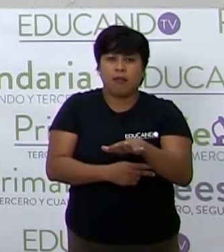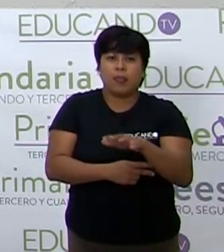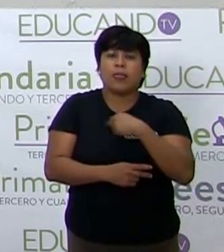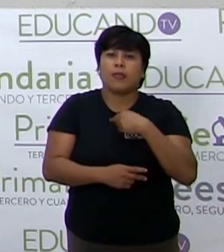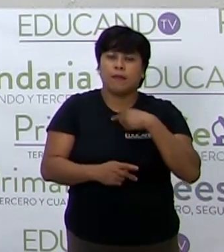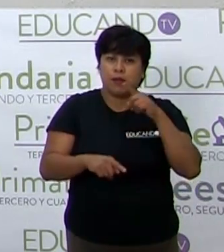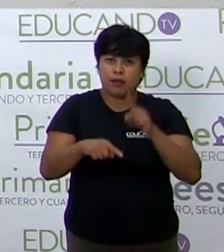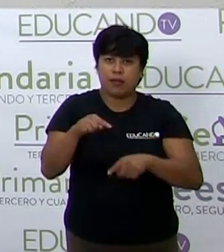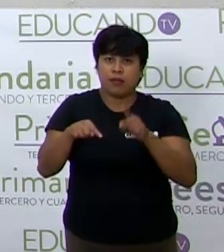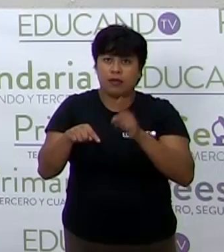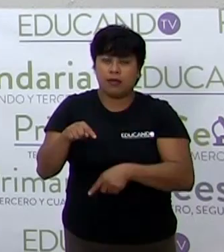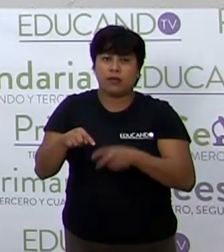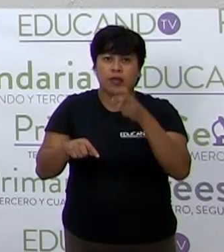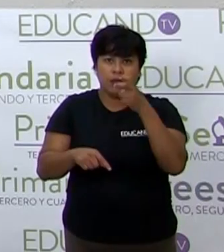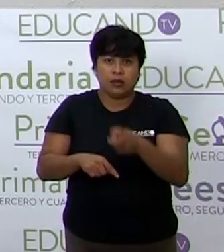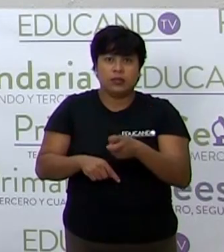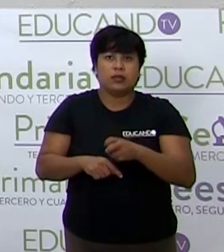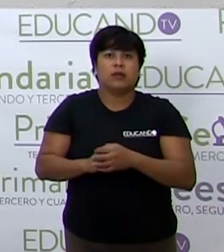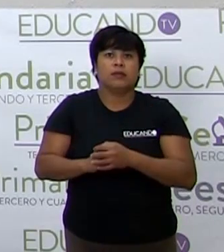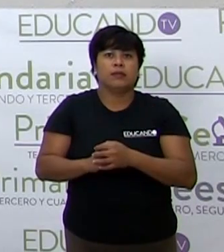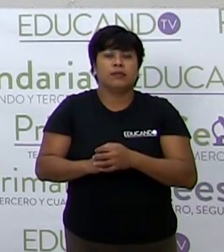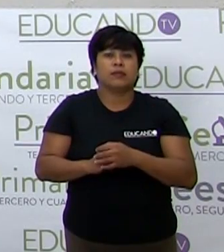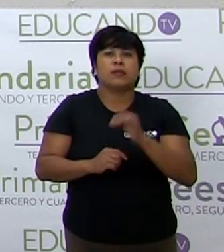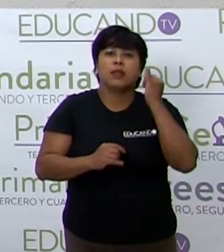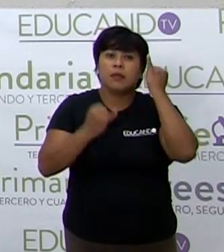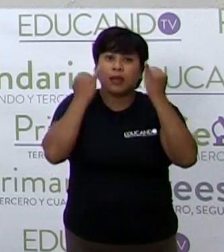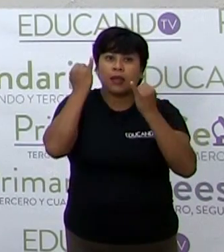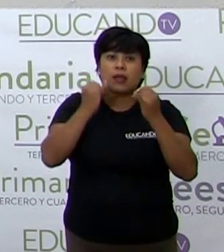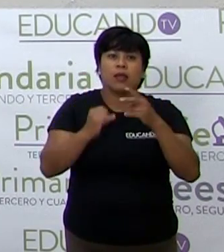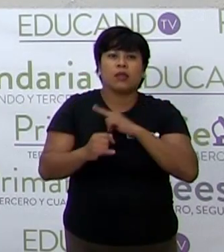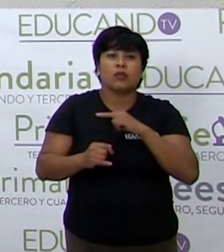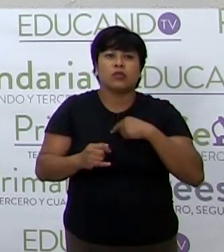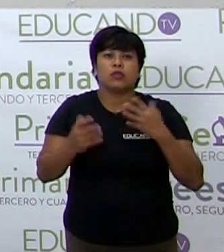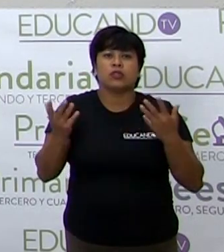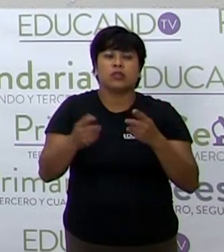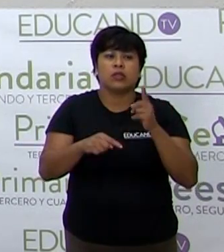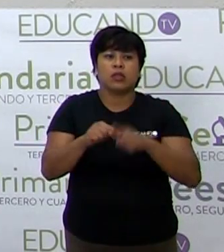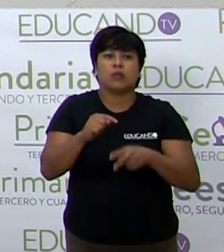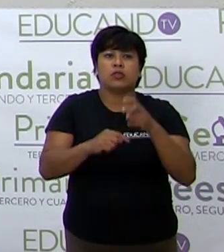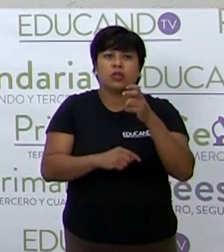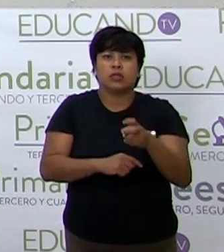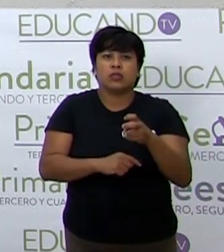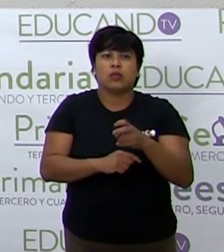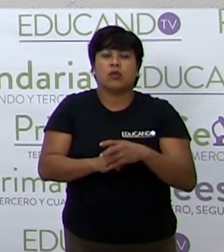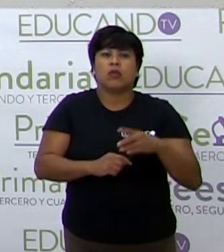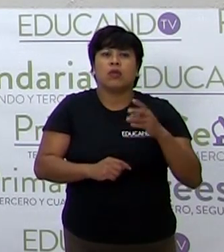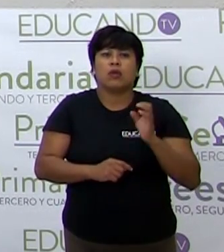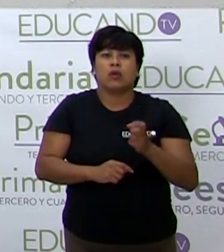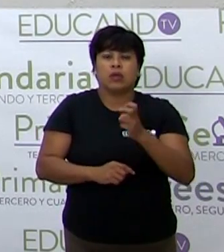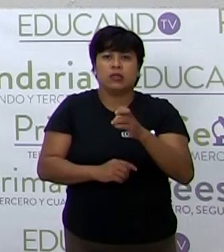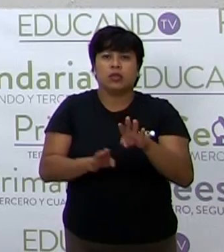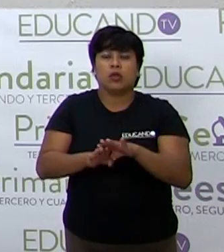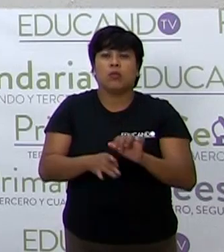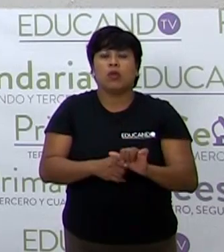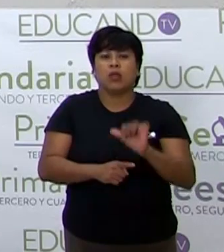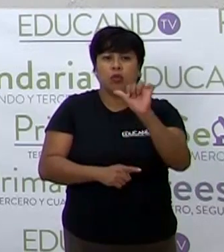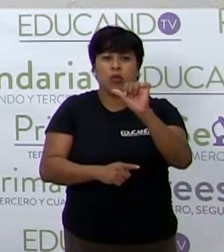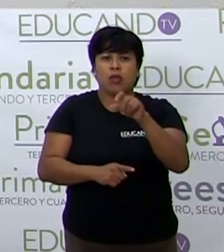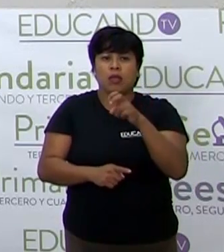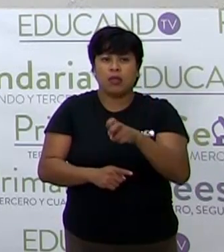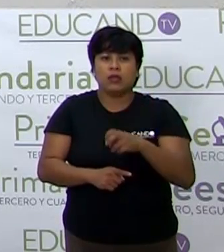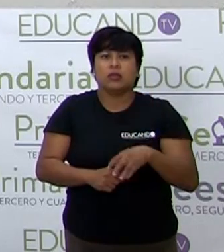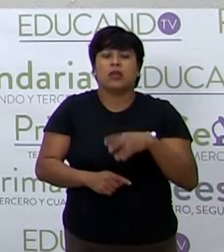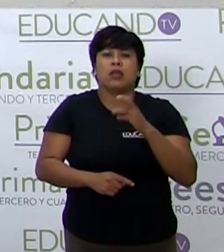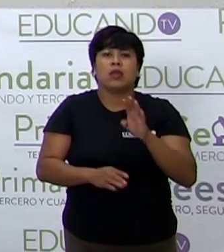a quitar esta partecita. Imagina que quitamos esta parte justamente en la altura de esta figura y esta